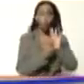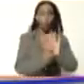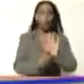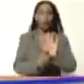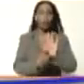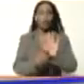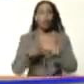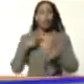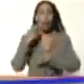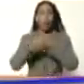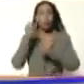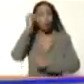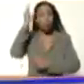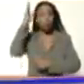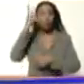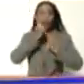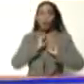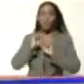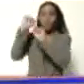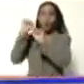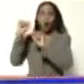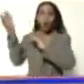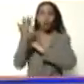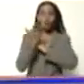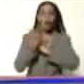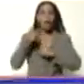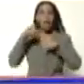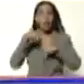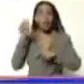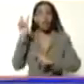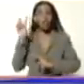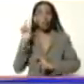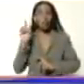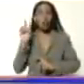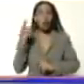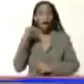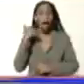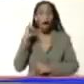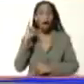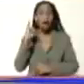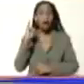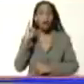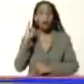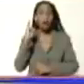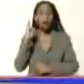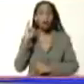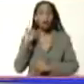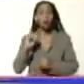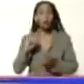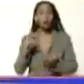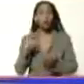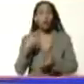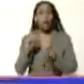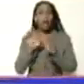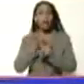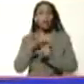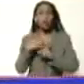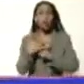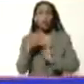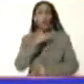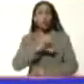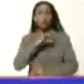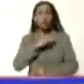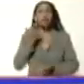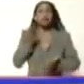contrarrestar esas sanciones y Venezuela tiene una situación social